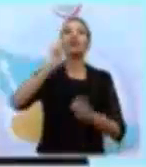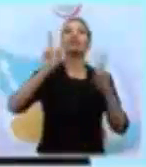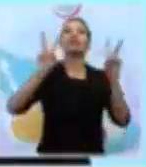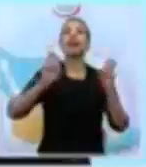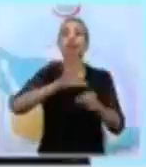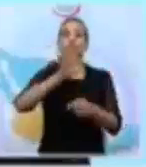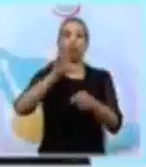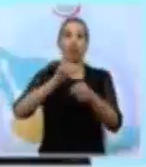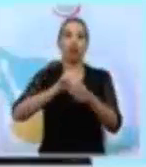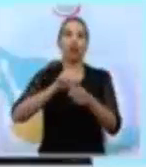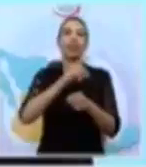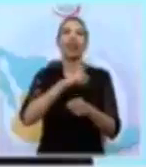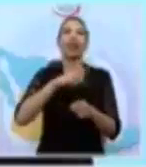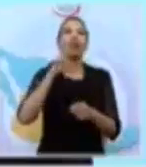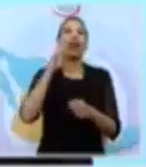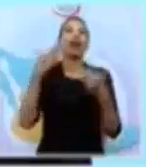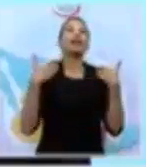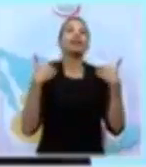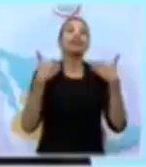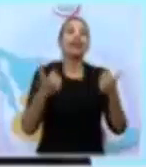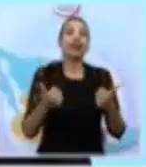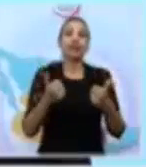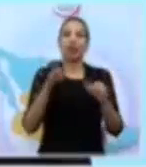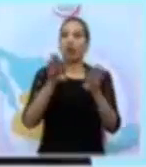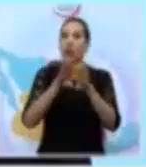pero entienda cómo se manifiesta en el local.